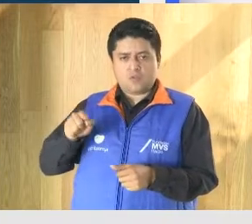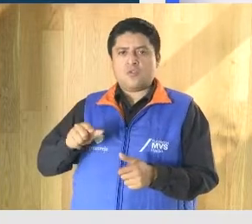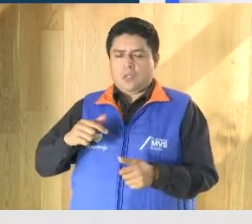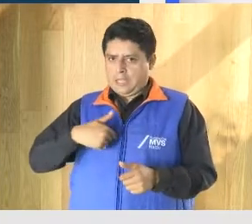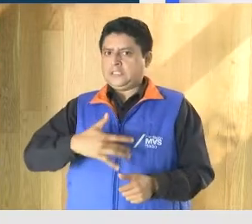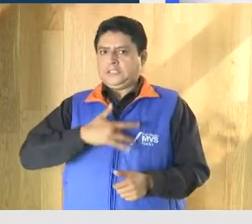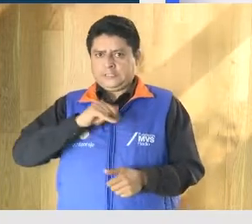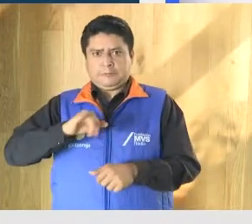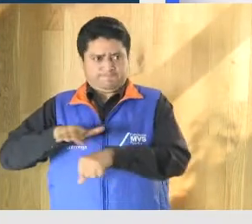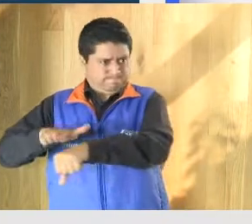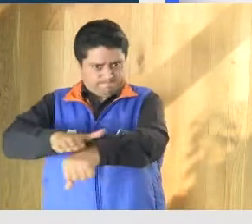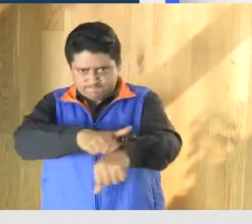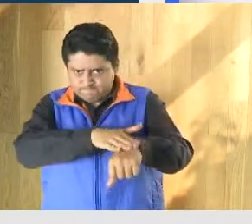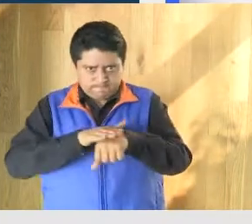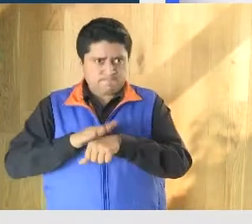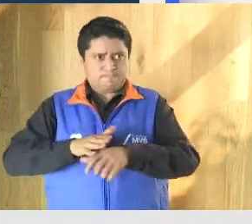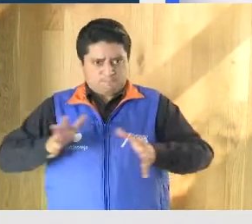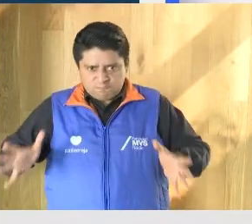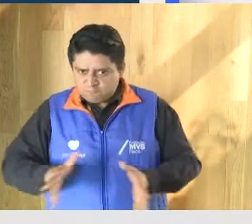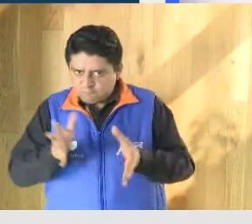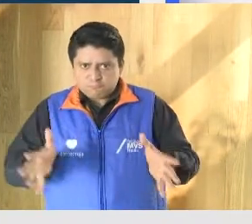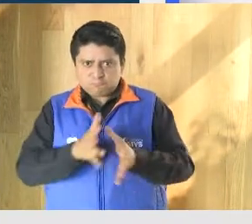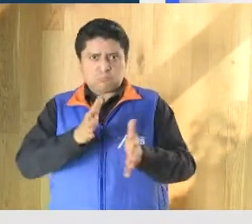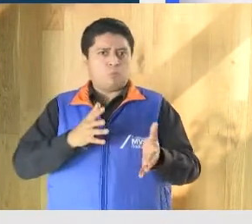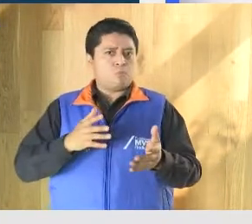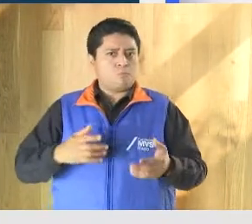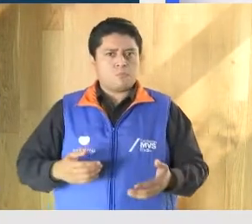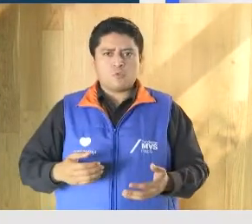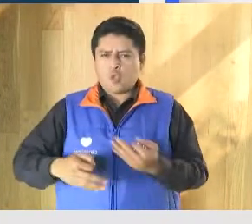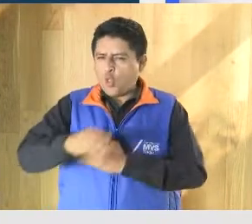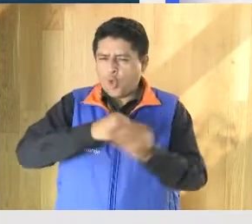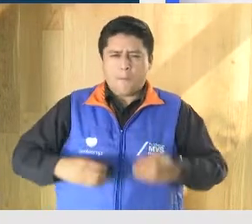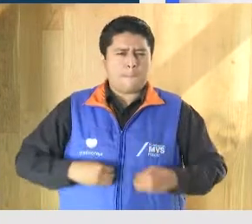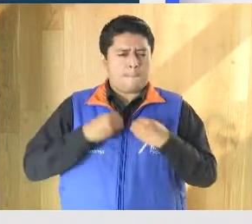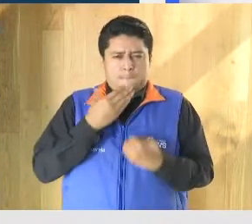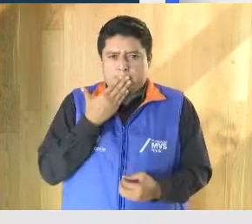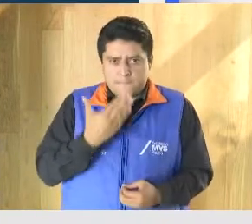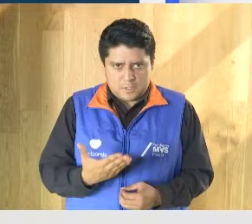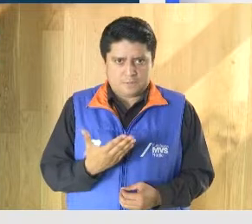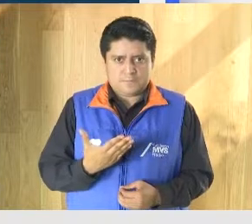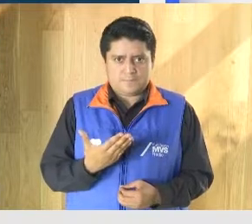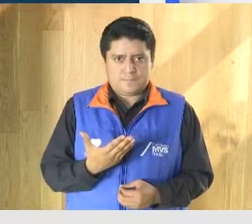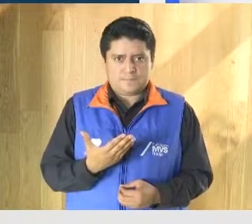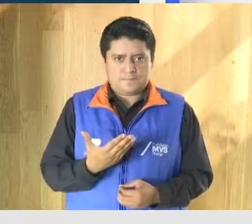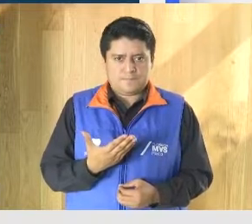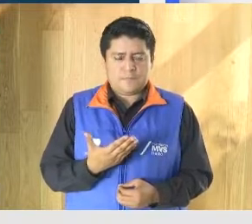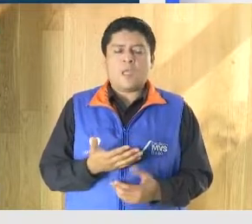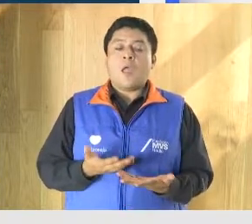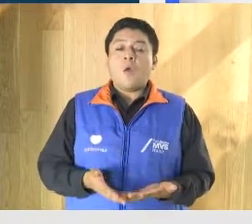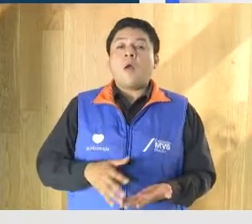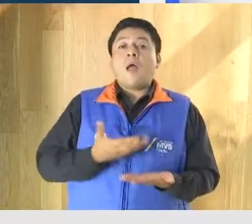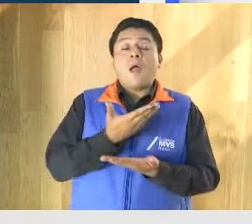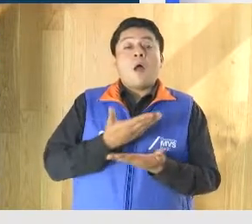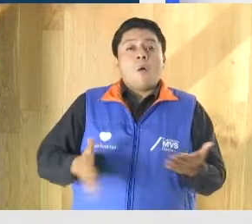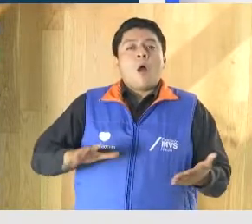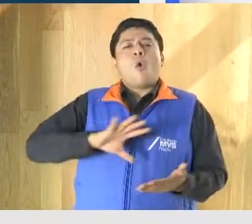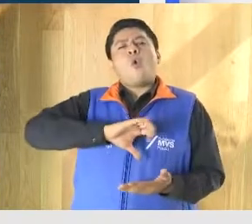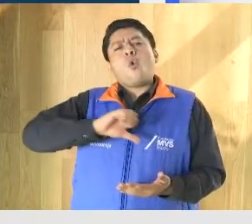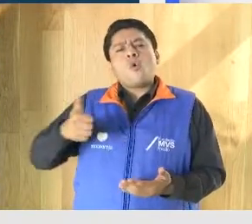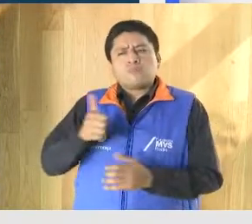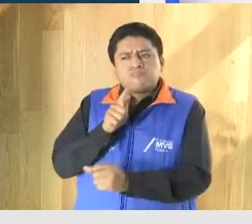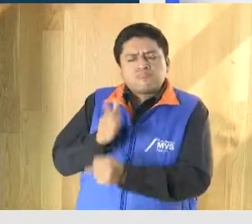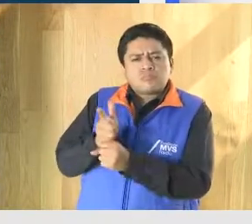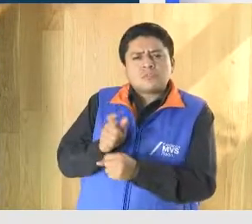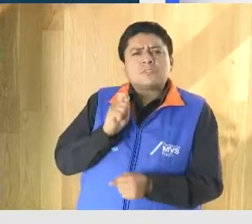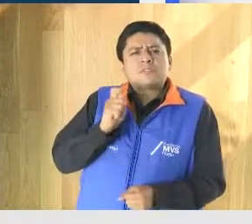importantísimo. Otra de las tendencias, ¿no?, que vemos, pues el inversor consciente, ¿no?, el despertar de ese interés por